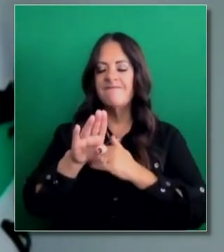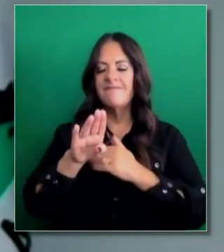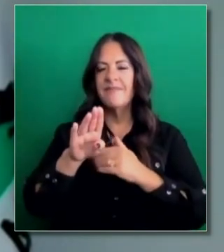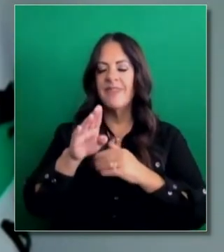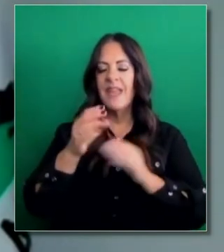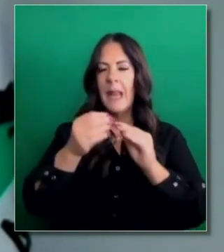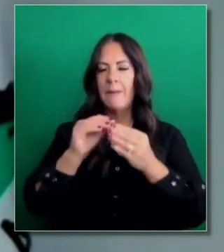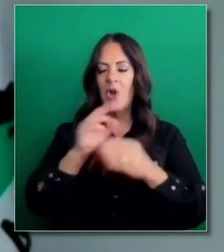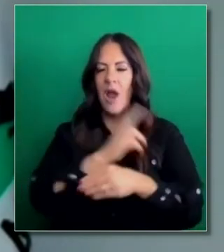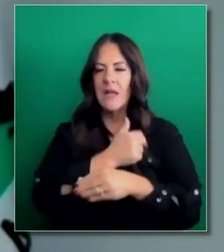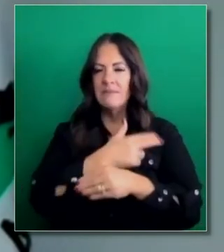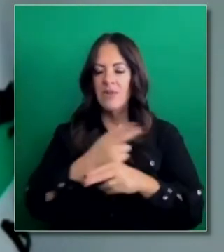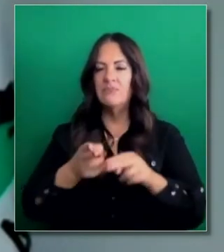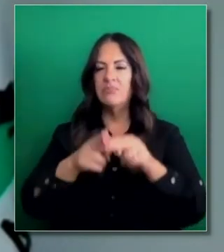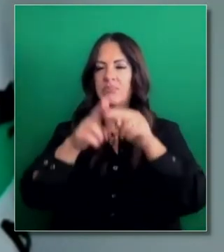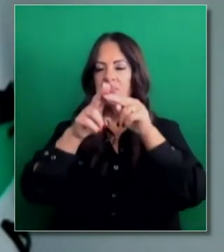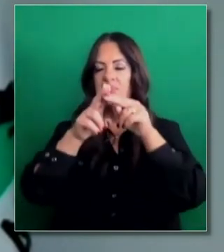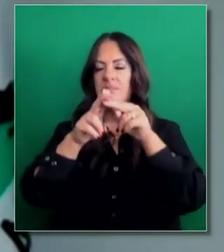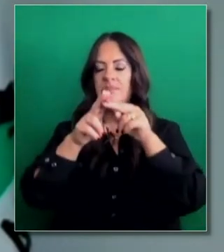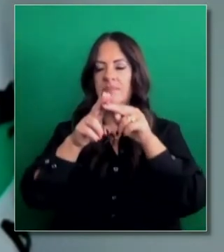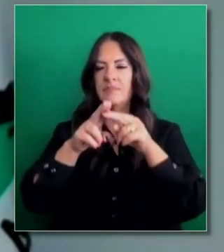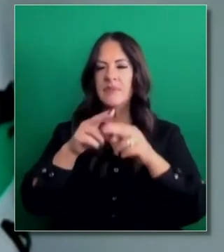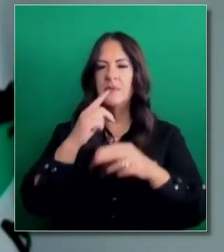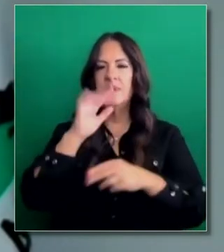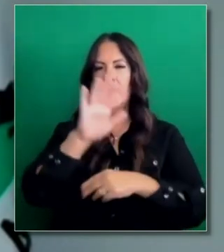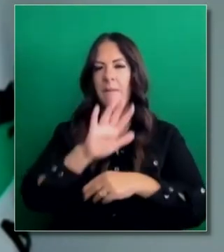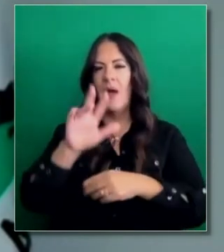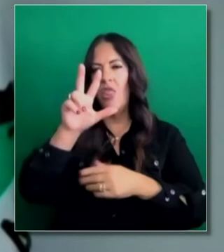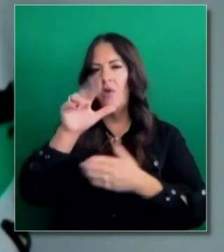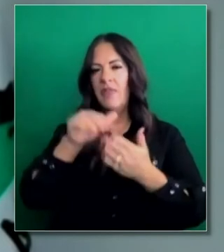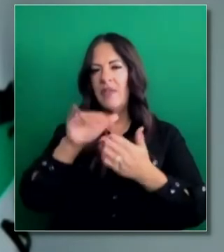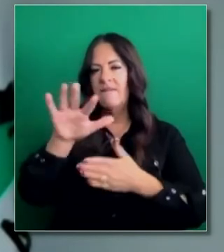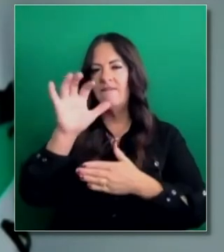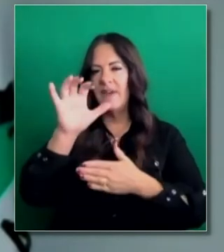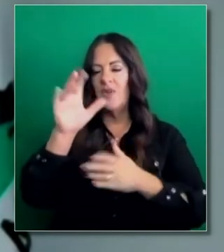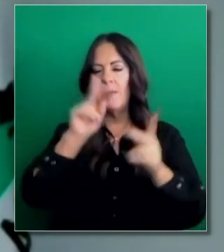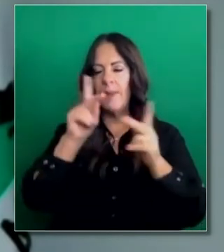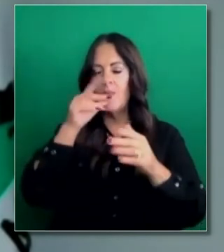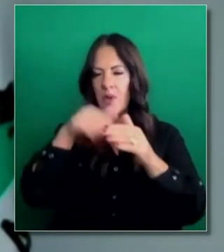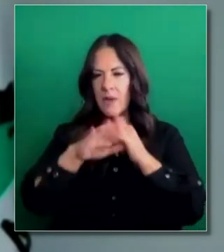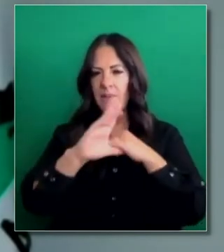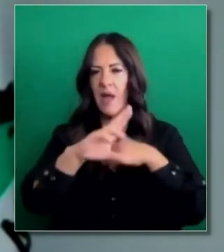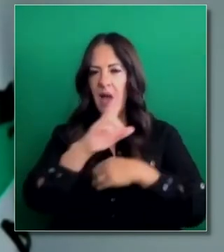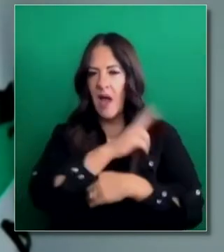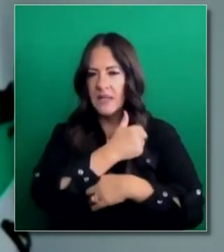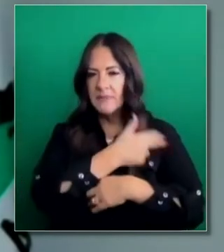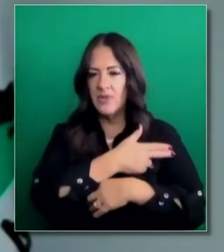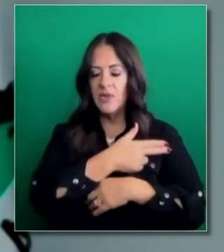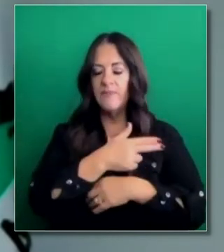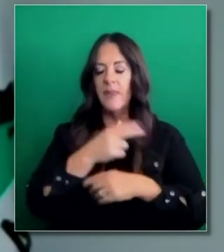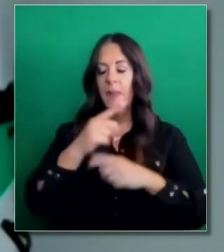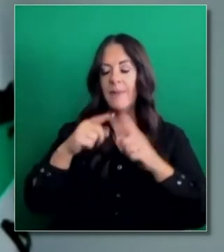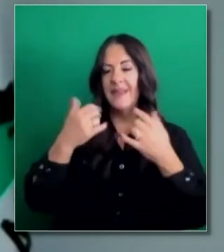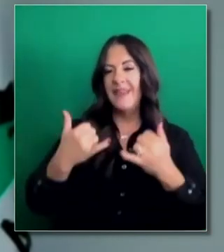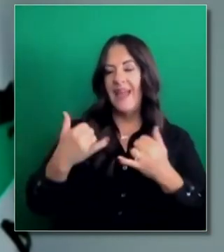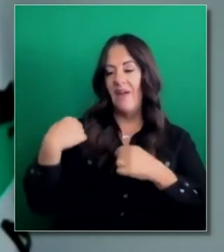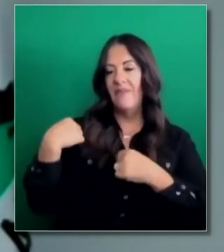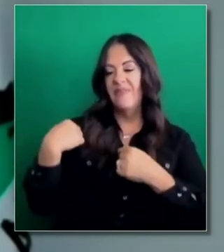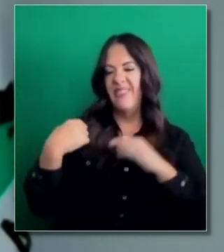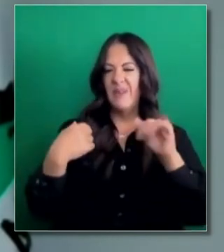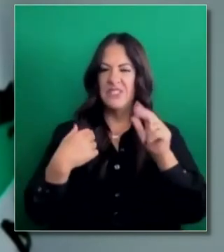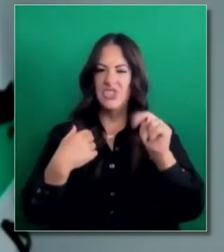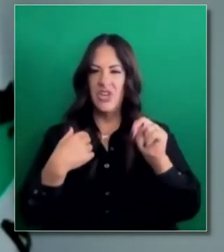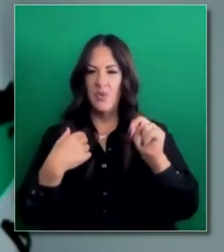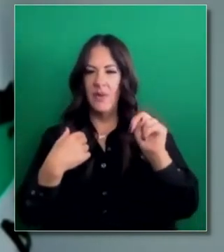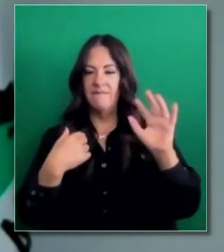bastante elevado en el aumento de hospitalizaciones hasta llegar a 3500 en los últimos dos